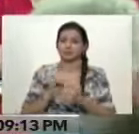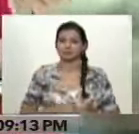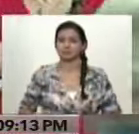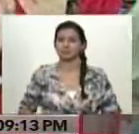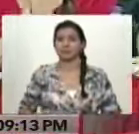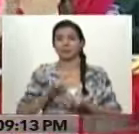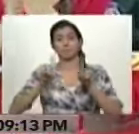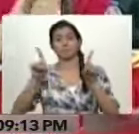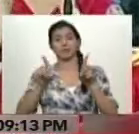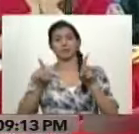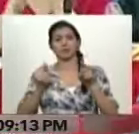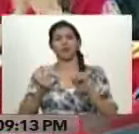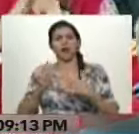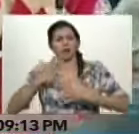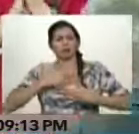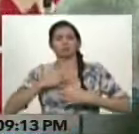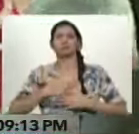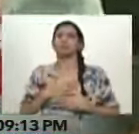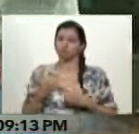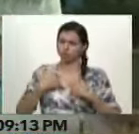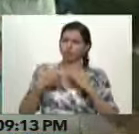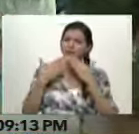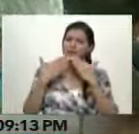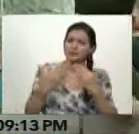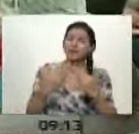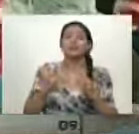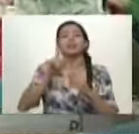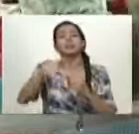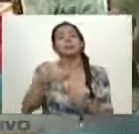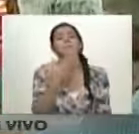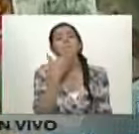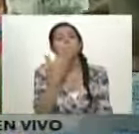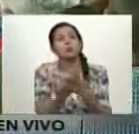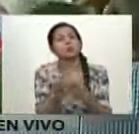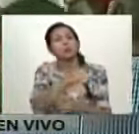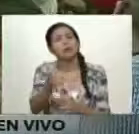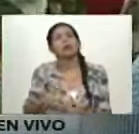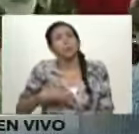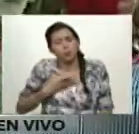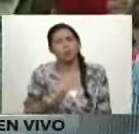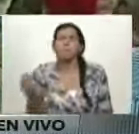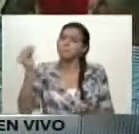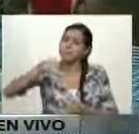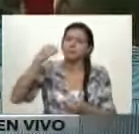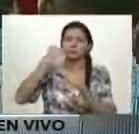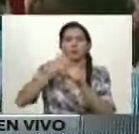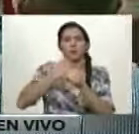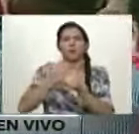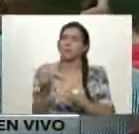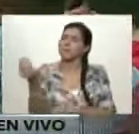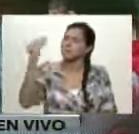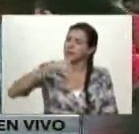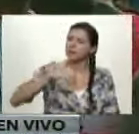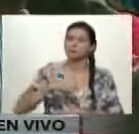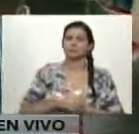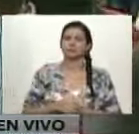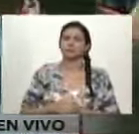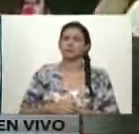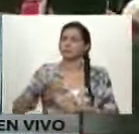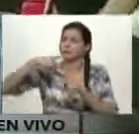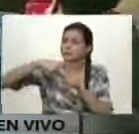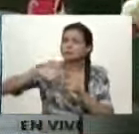Pero con esa moral y ese agradecimiento vengo a pedirles más. Hay que trabajar más, hay que luchar